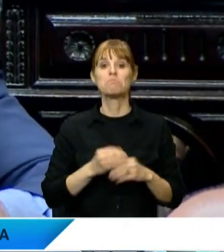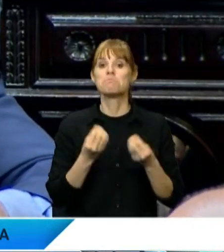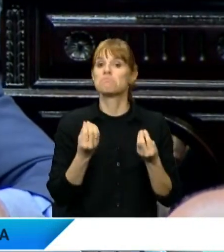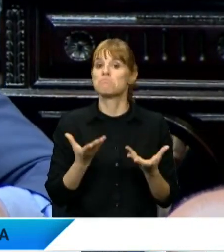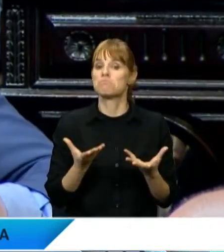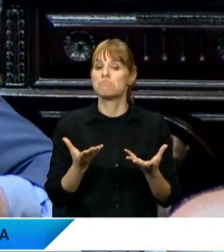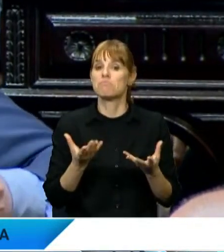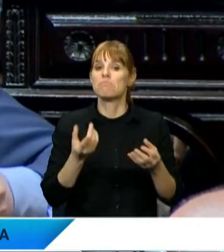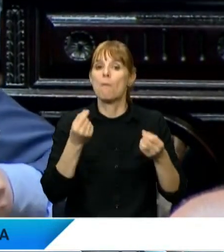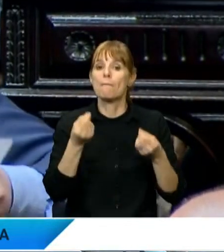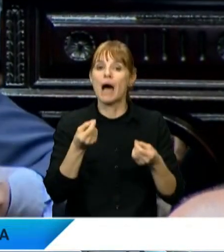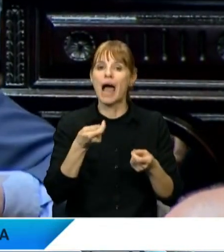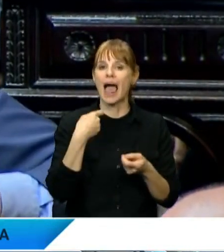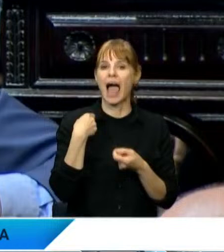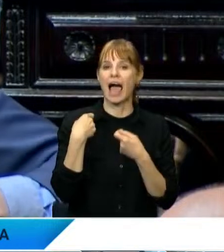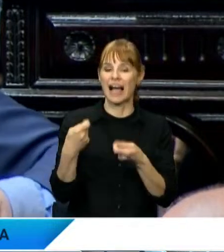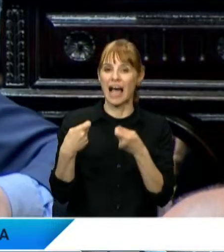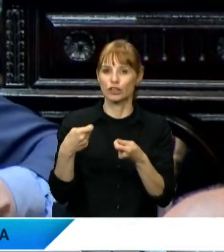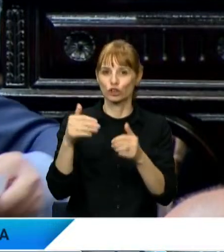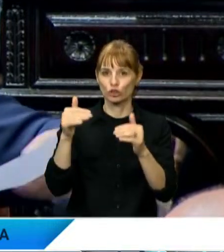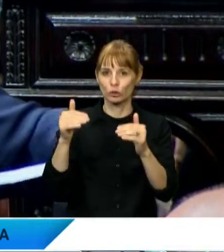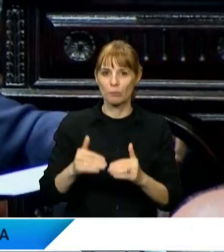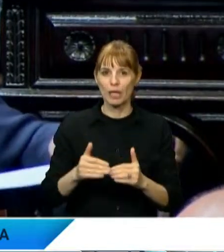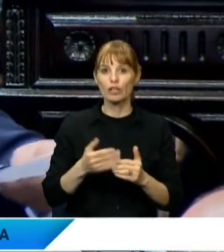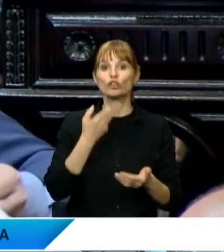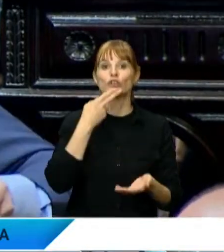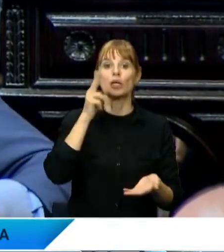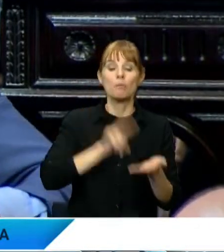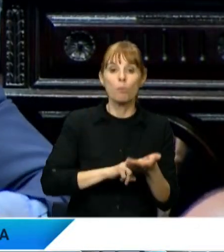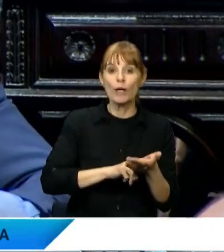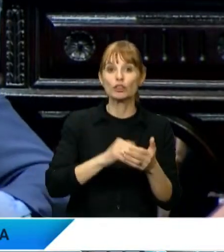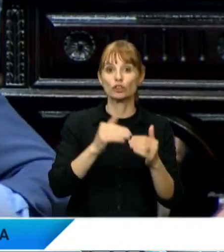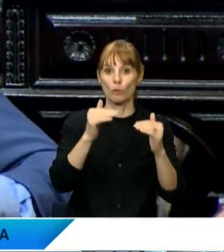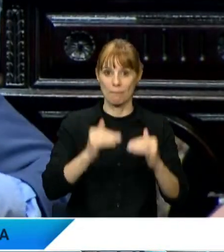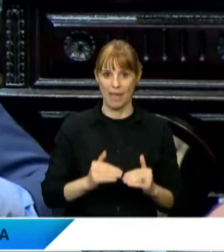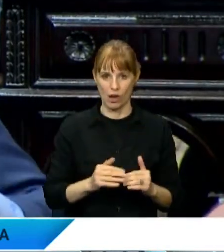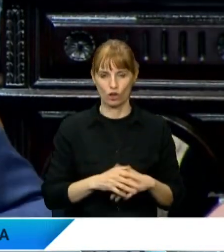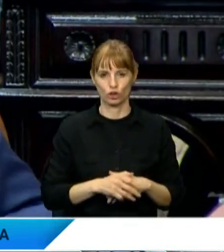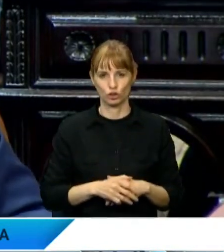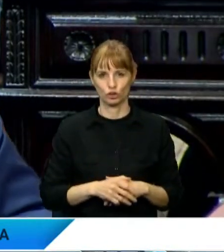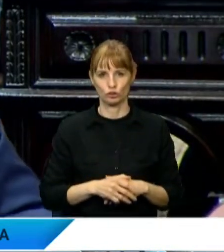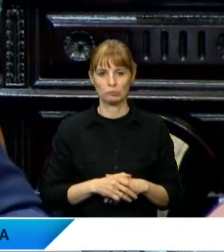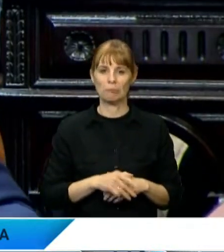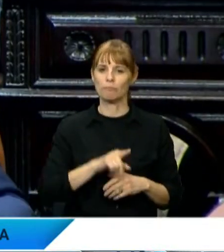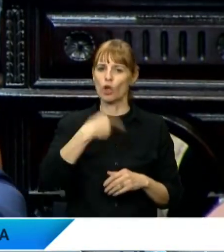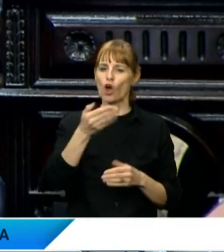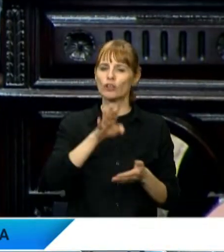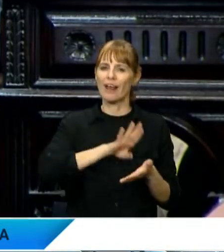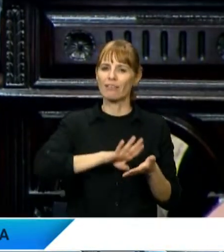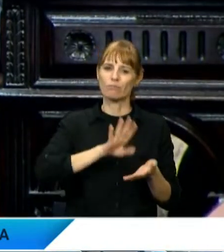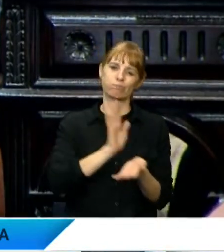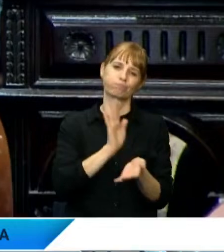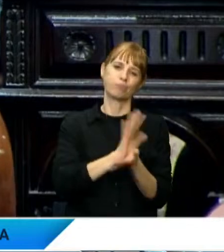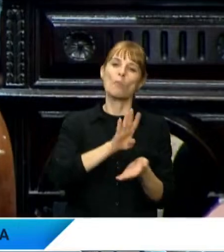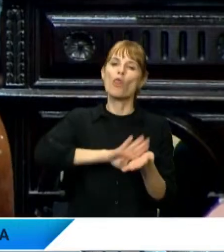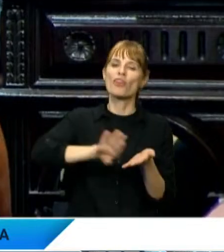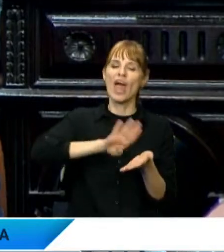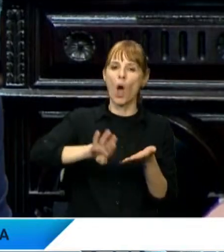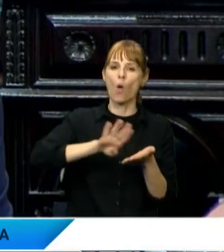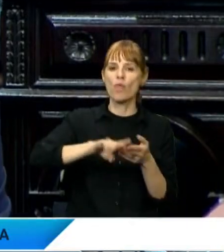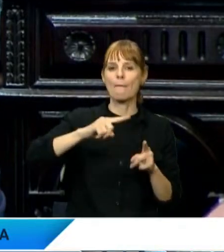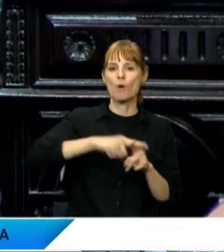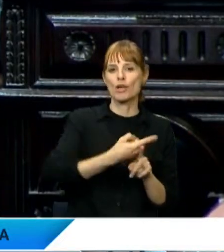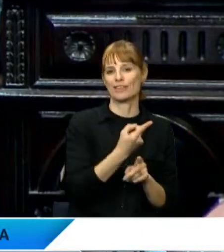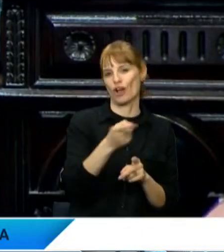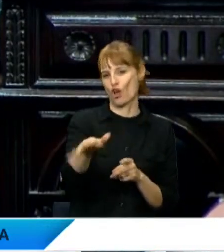qué? Para que gastemos menos y paguemos menos impuestos. Otra deuda que tiene la política con la sociedad